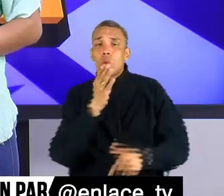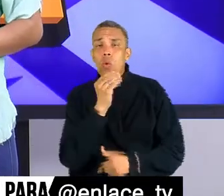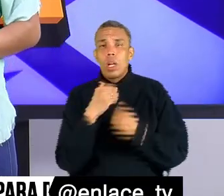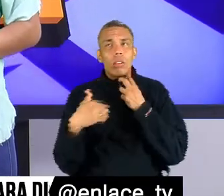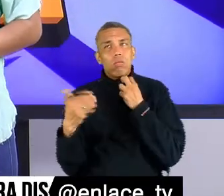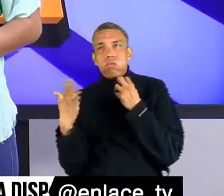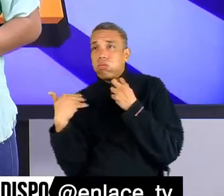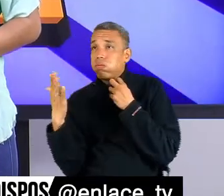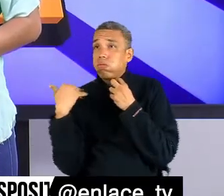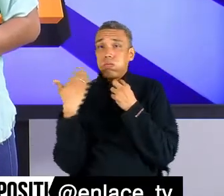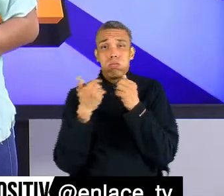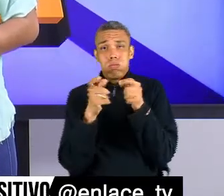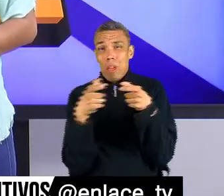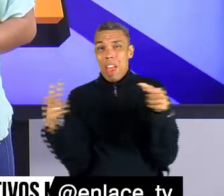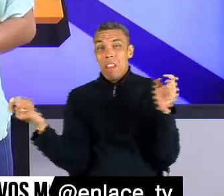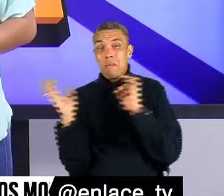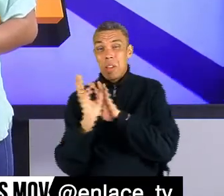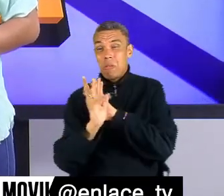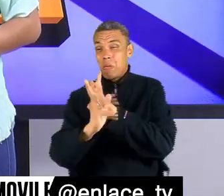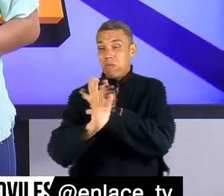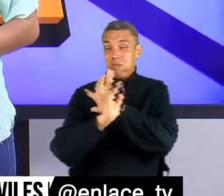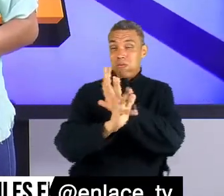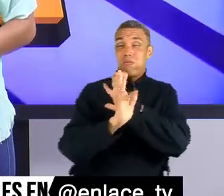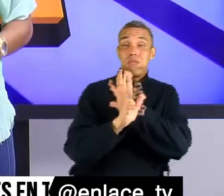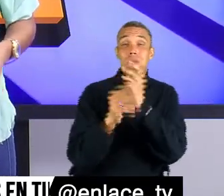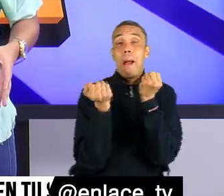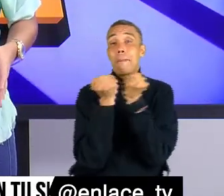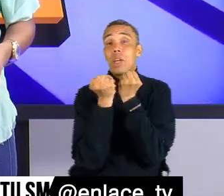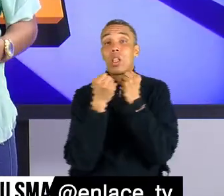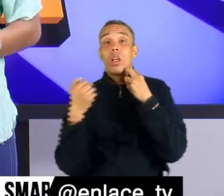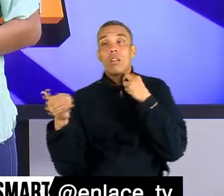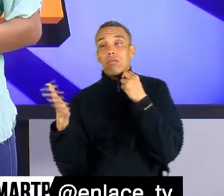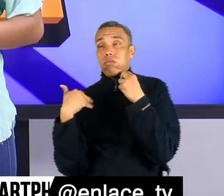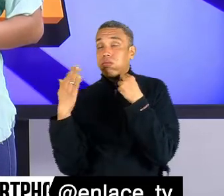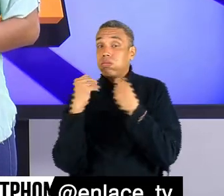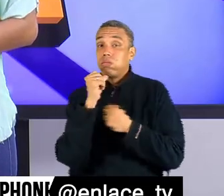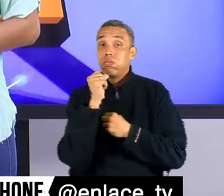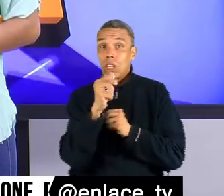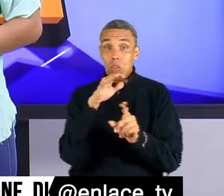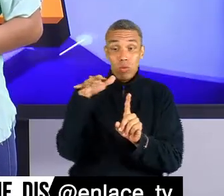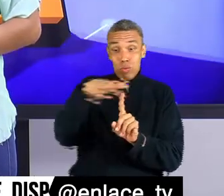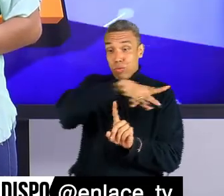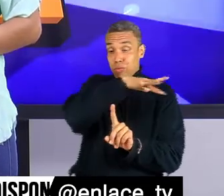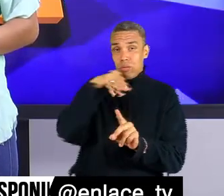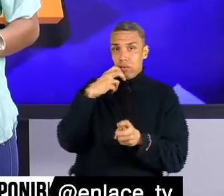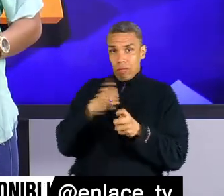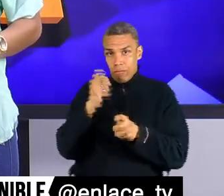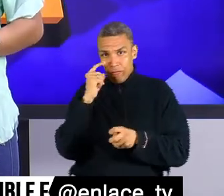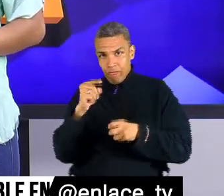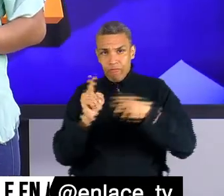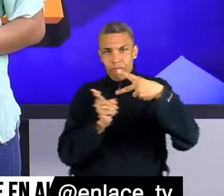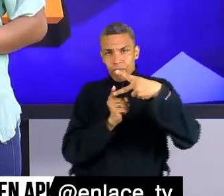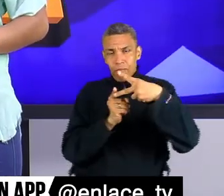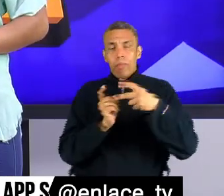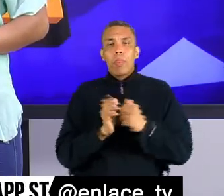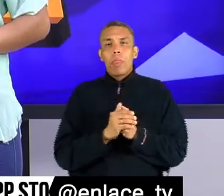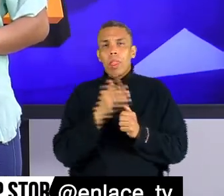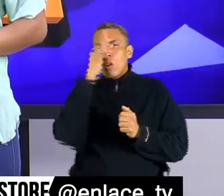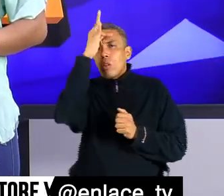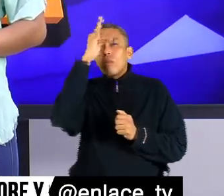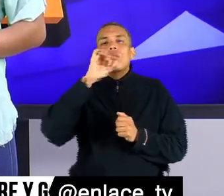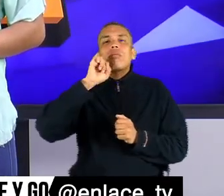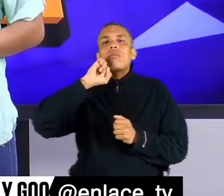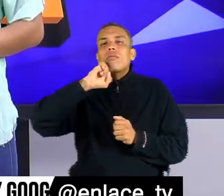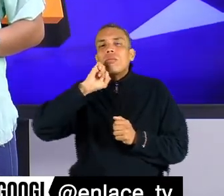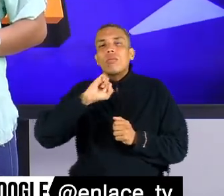se acercan a realizar sus trámites. Y en otras noticias les tendremos detalles acerca del reporte entregado por directivas del Hospital Regional